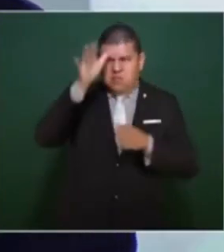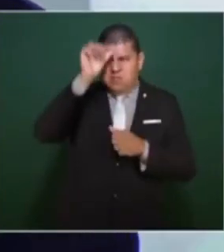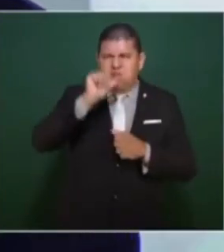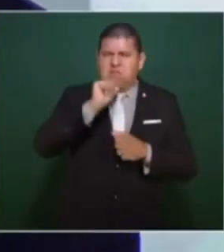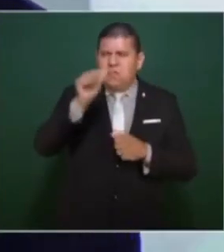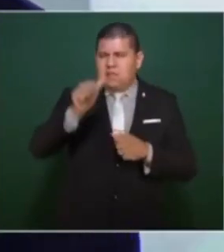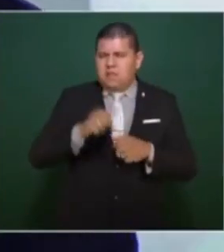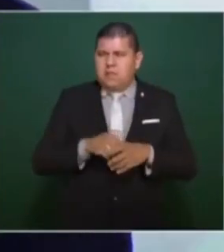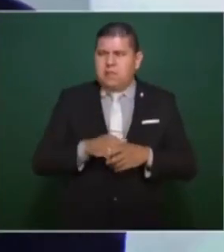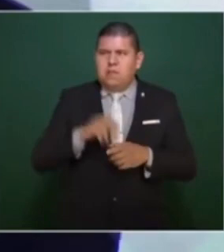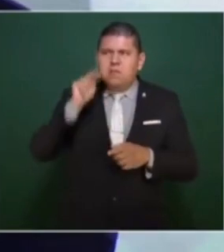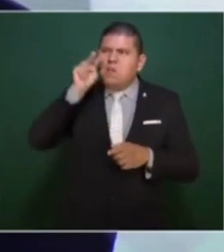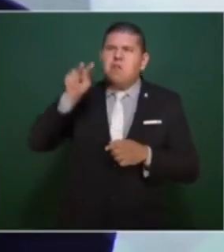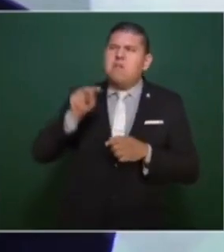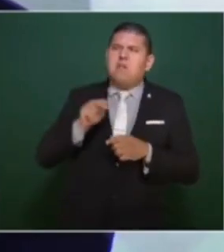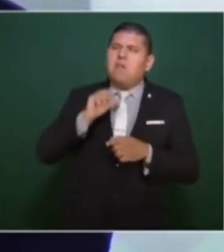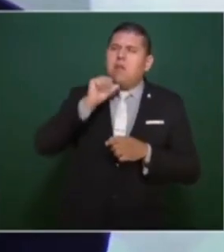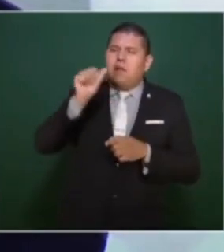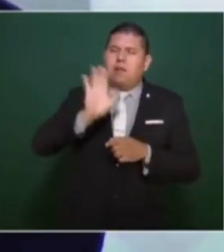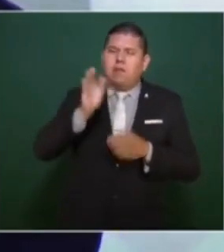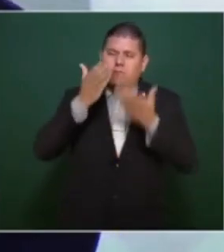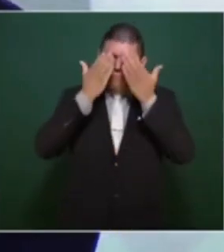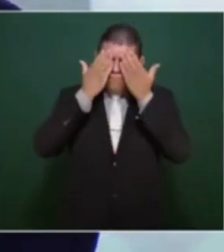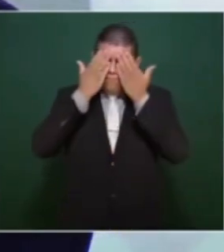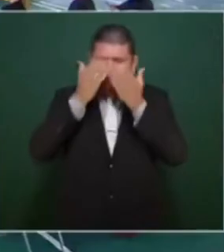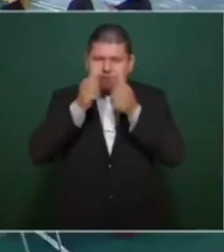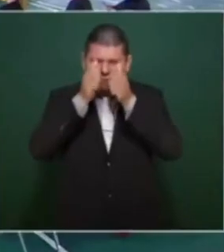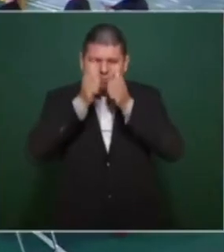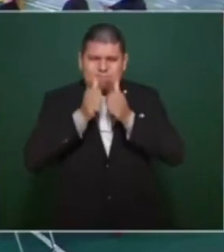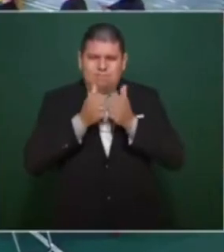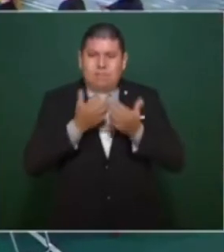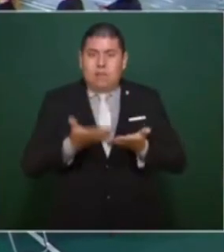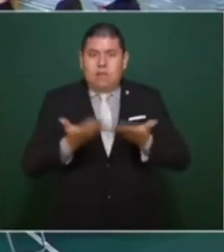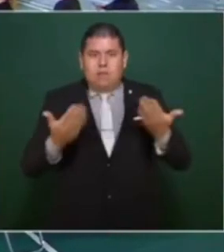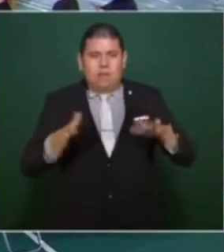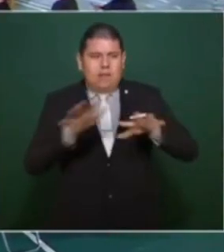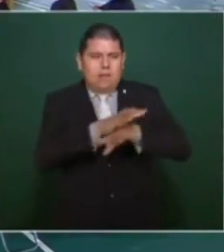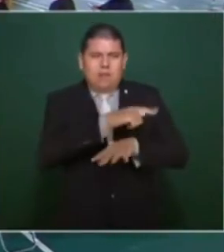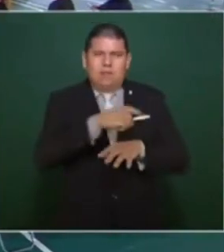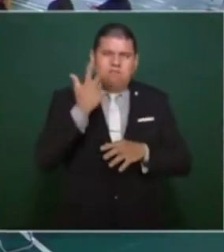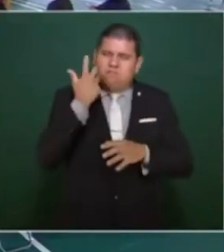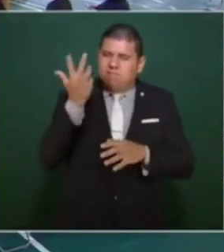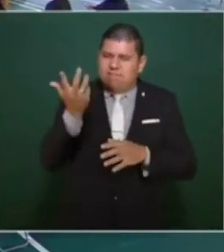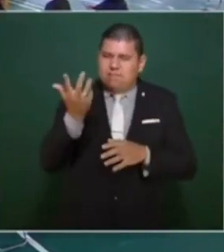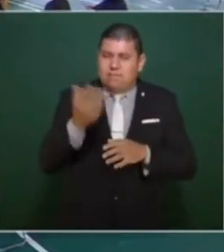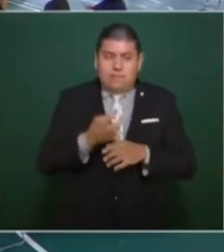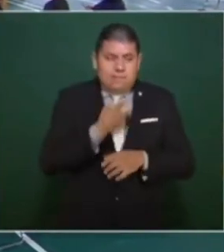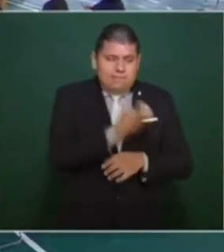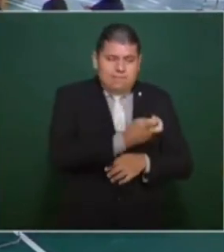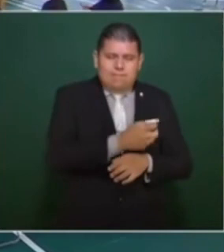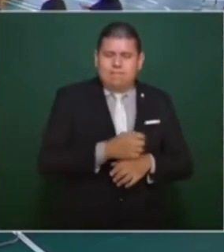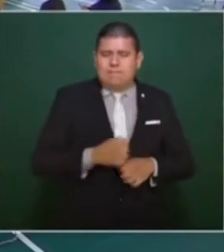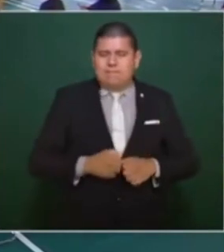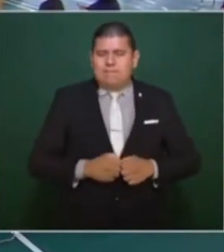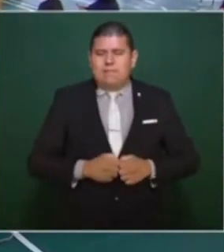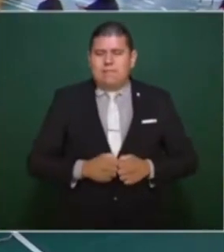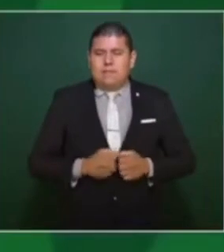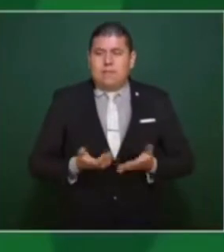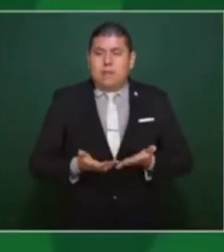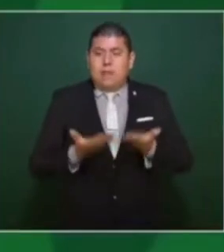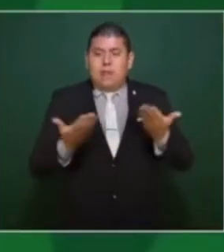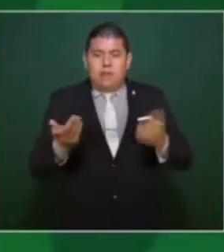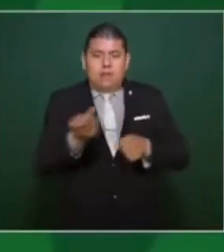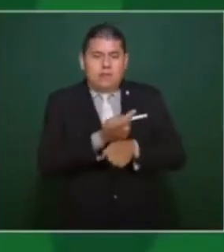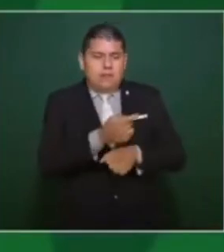y no quieren ver la nueva realidad, y por eso caen en